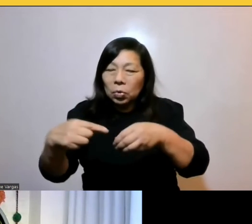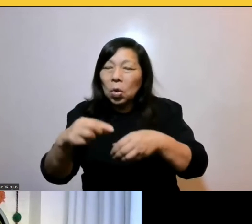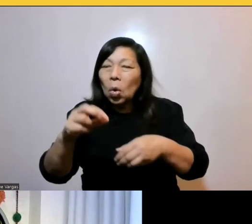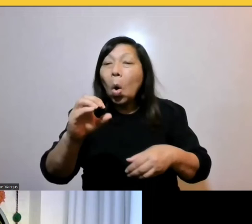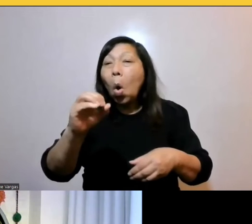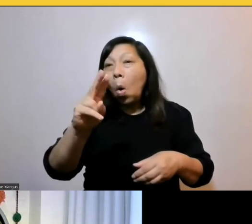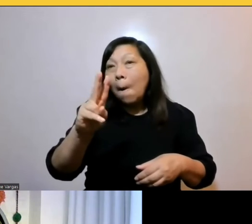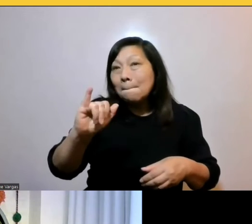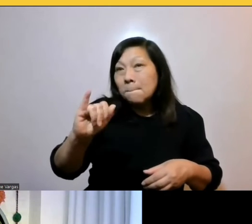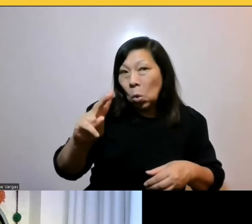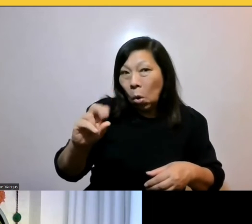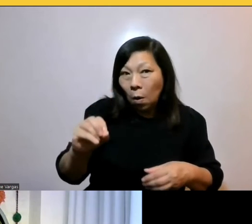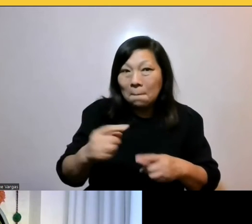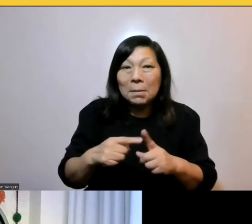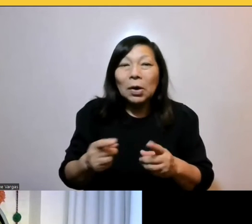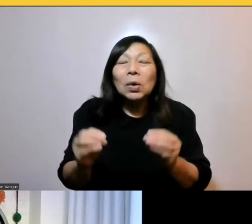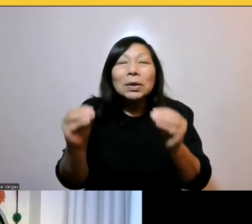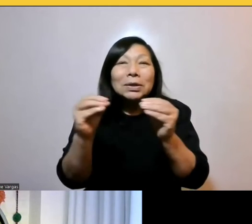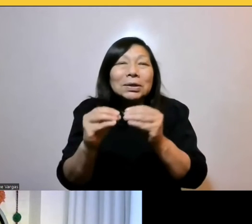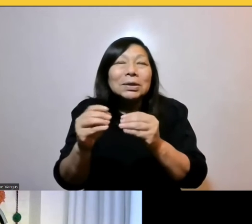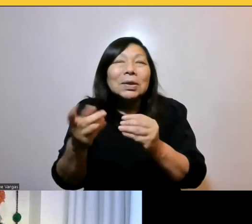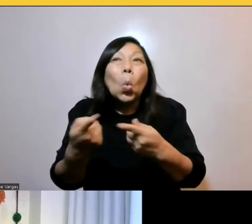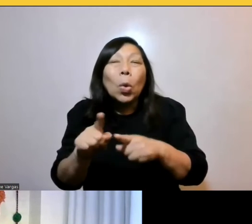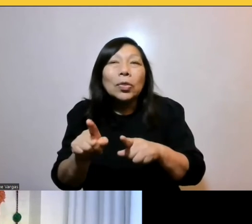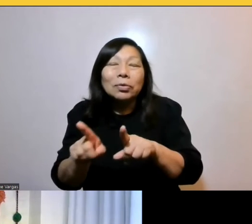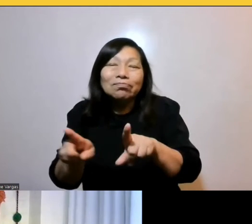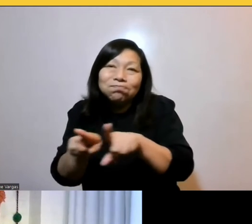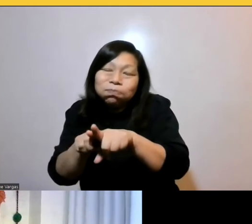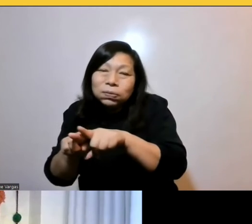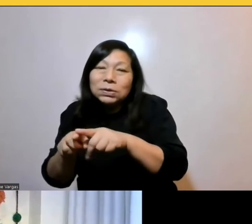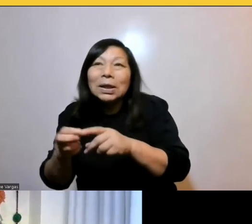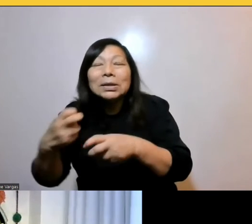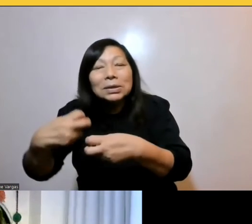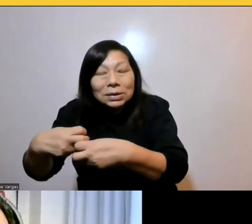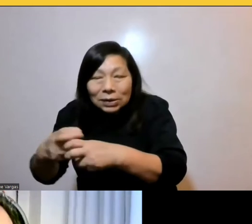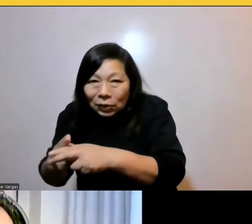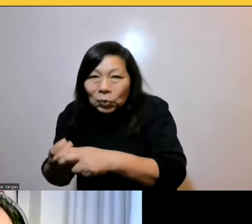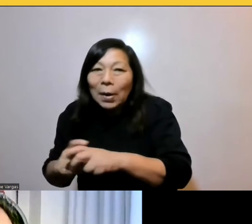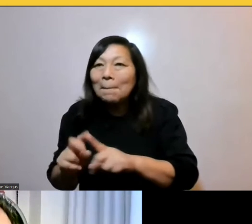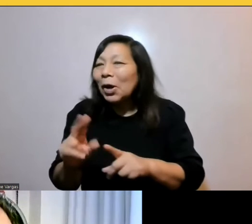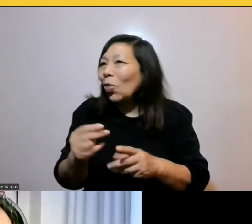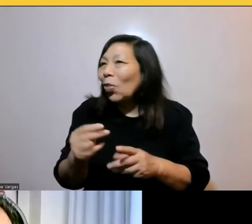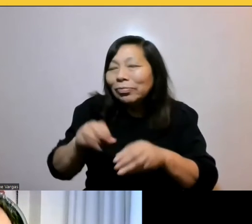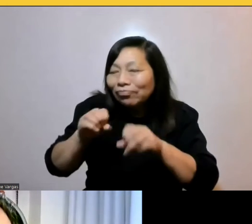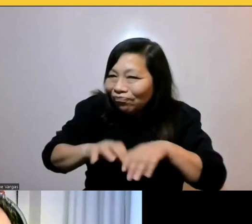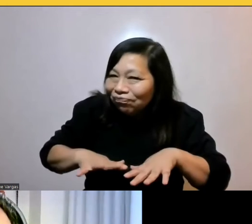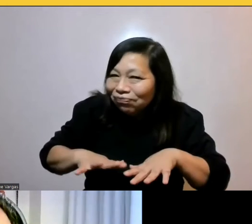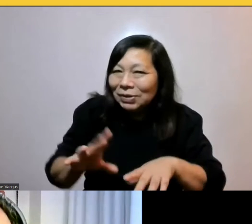Estas infecciones se asocian mucho a las relaciones sexuales por las condiciones que las relaciones generan, pero no esta transmisión